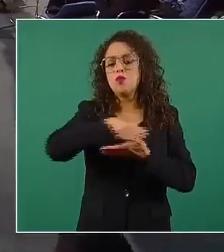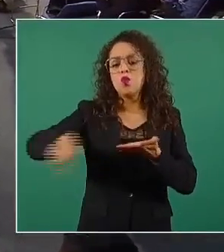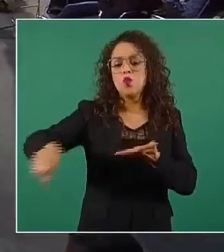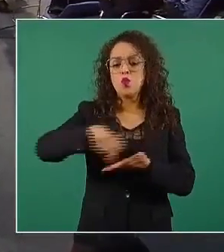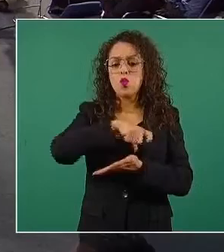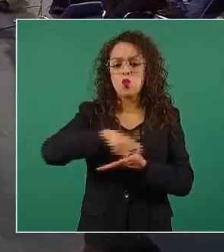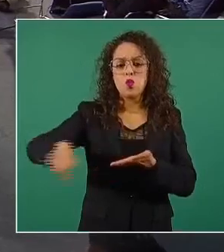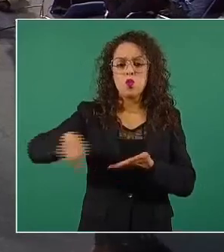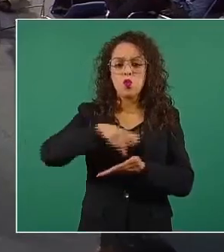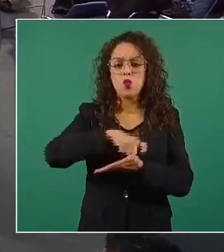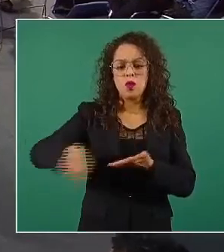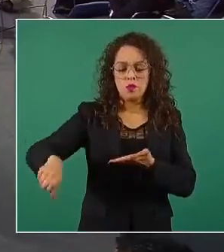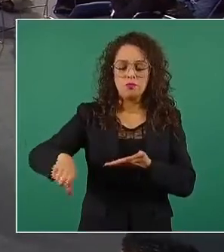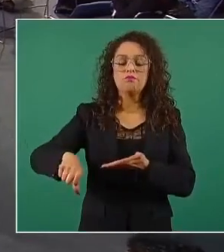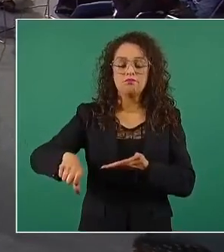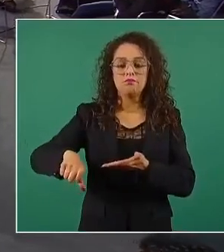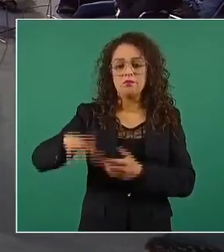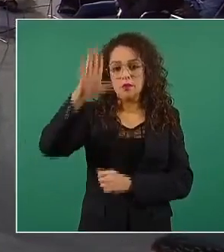se hicieron acuerdos,